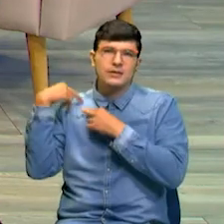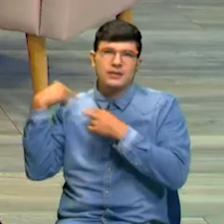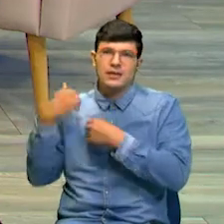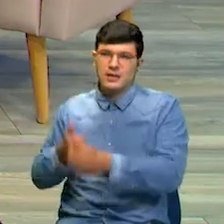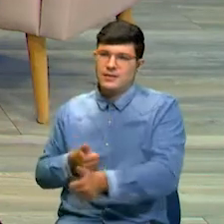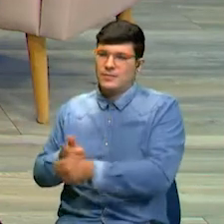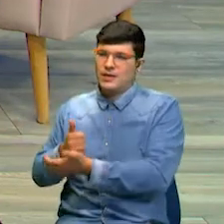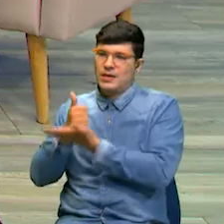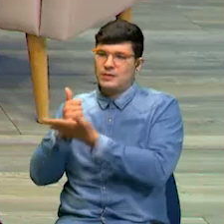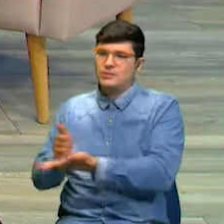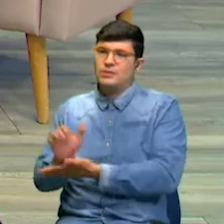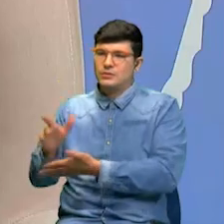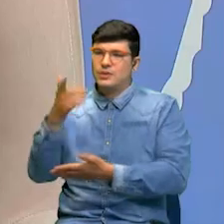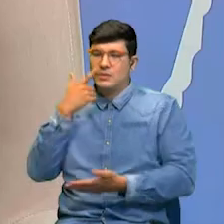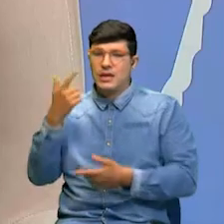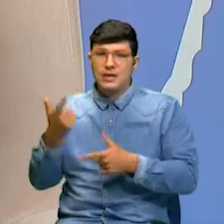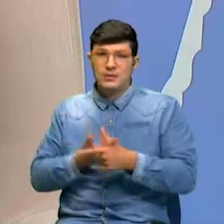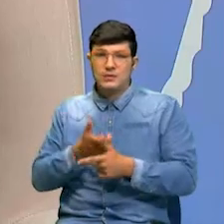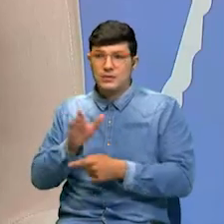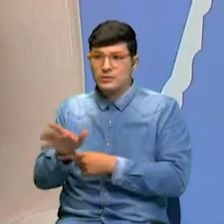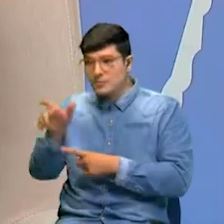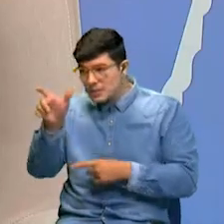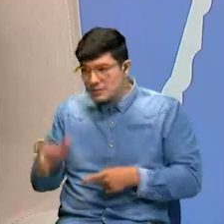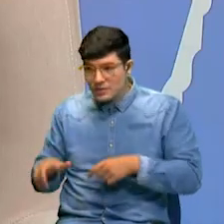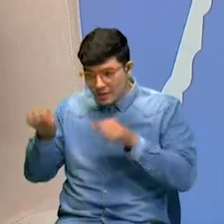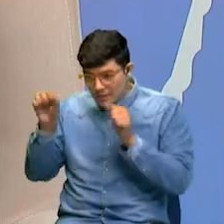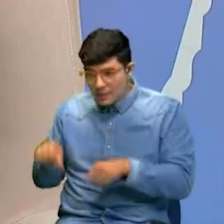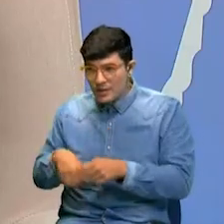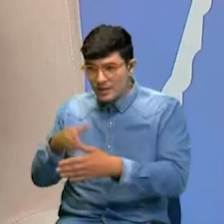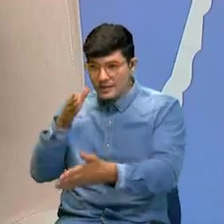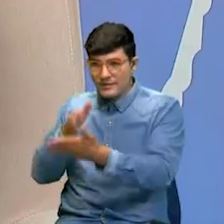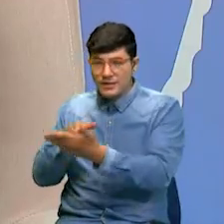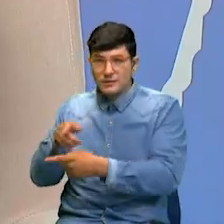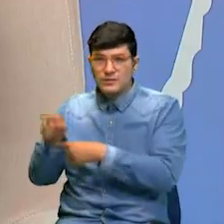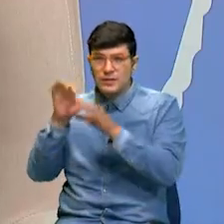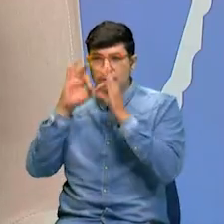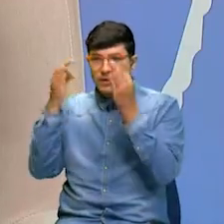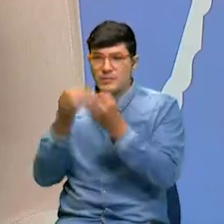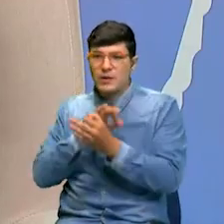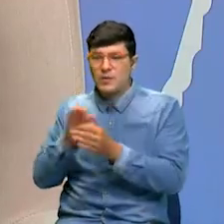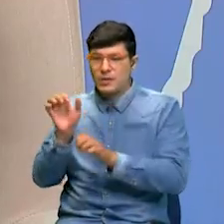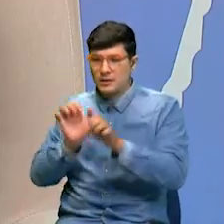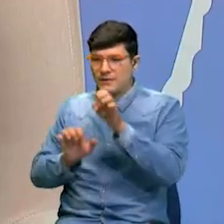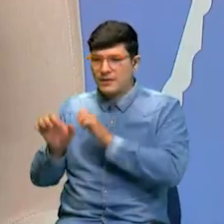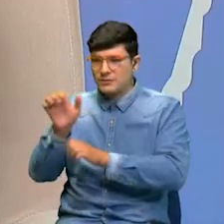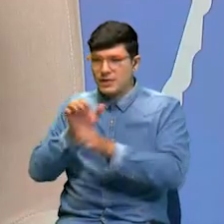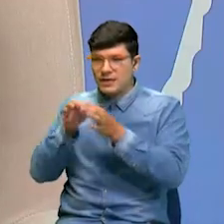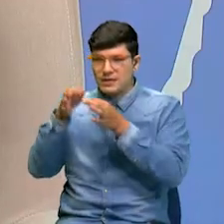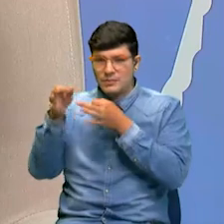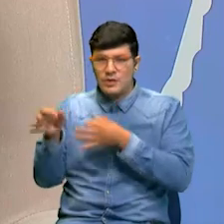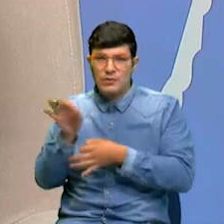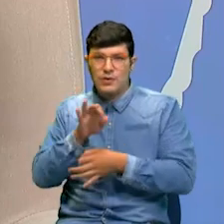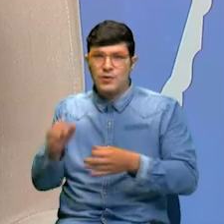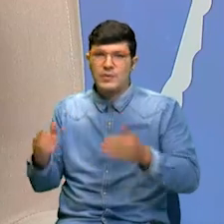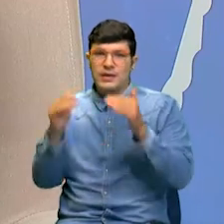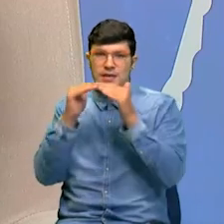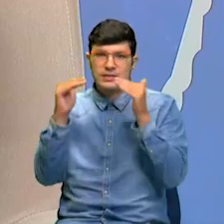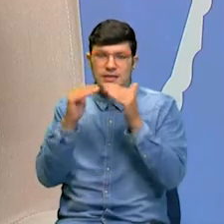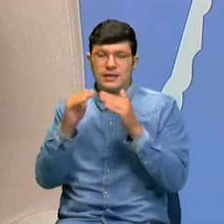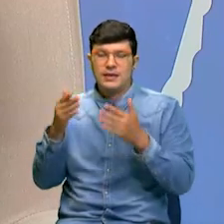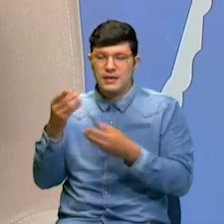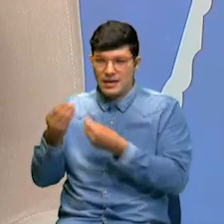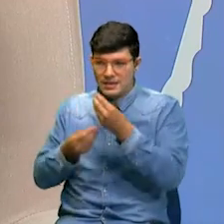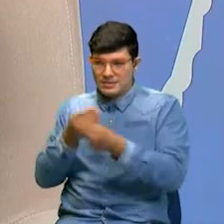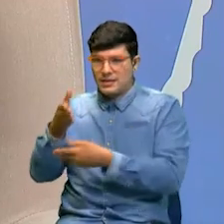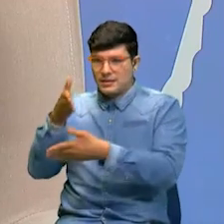de ayudar a su papá. Entonces el señor también puede dirigirse a una comisaría de familia, a la Defensoría del Pueblo, al Bienestar Familiar